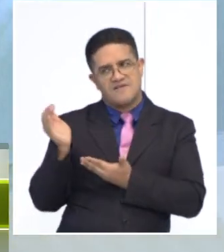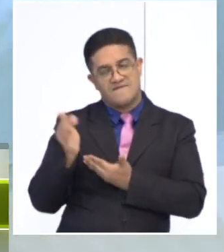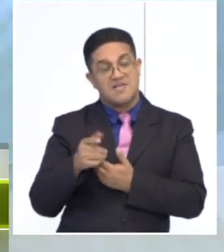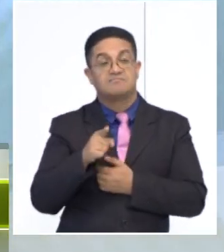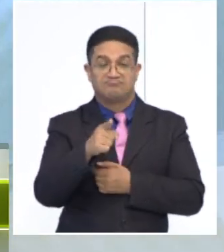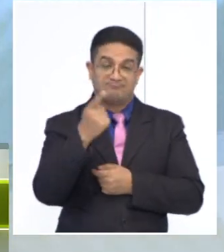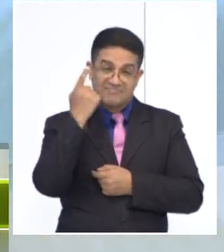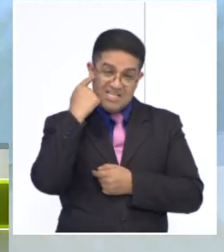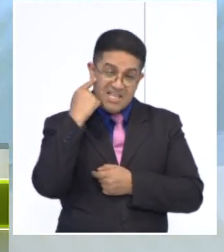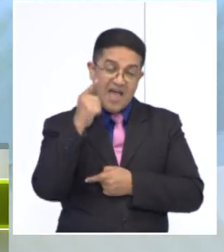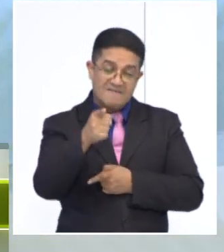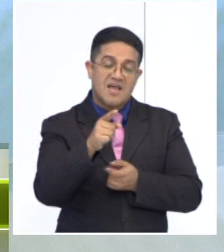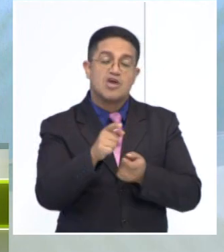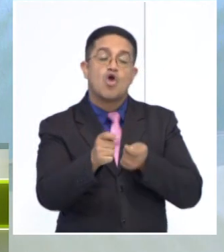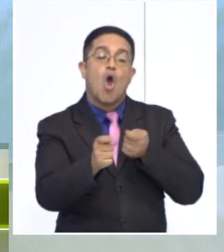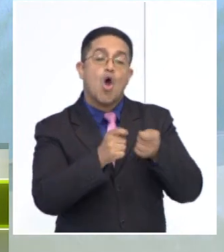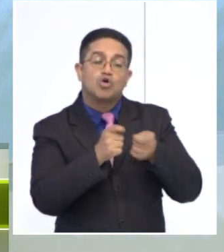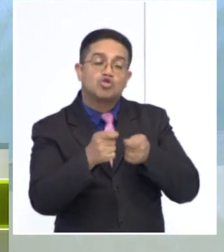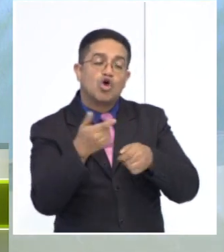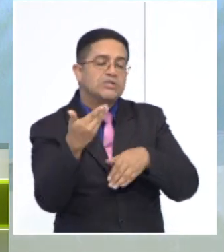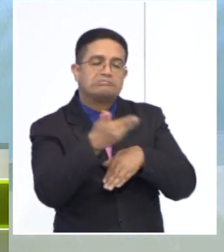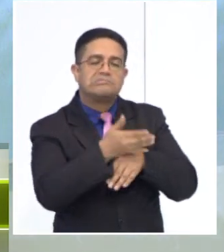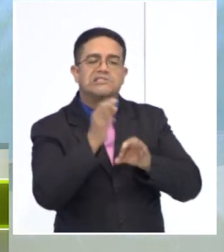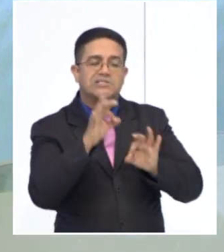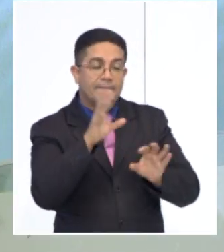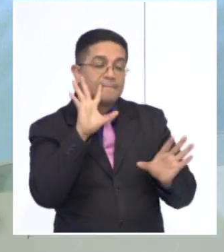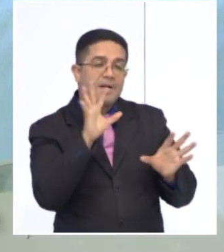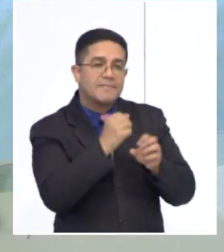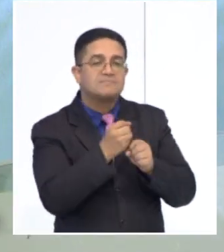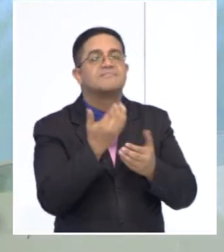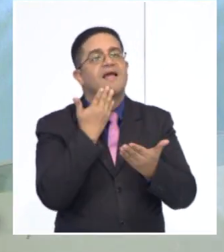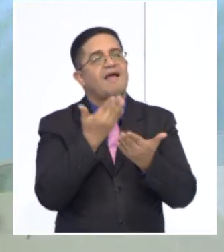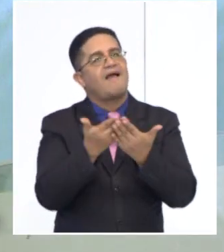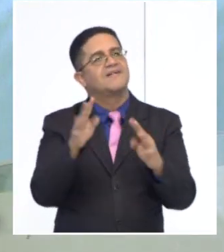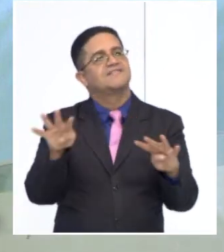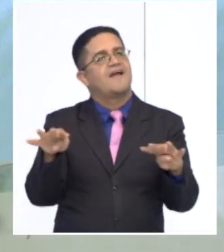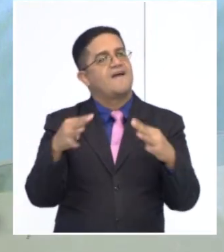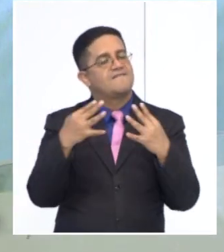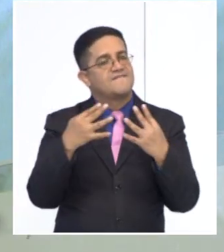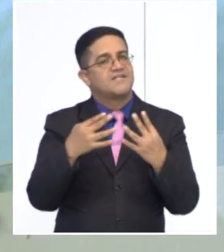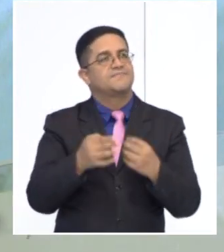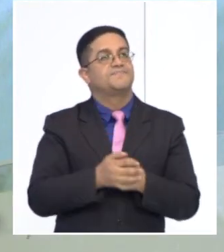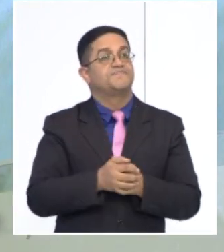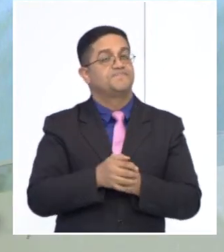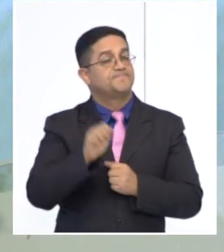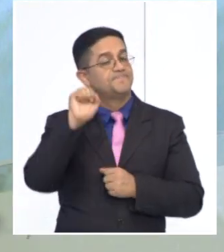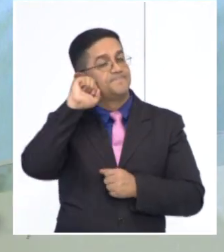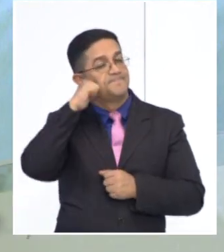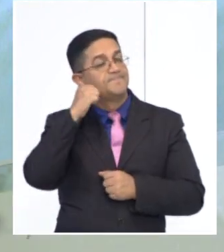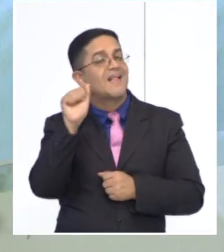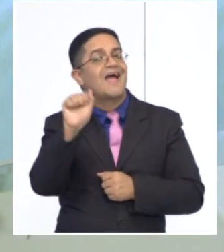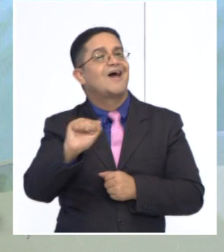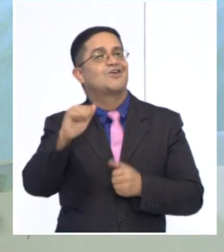hacerse control con el médico endocrinólogo de su confianza. Gracias a ustedes por la sintonía y la participación. Nuestras